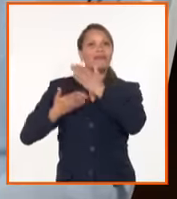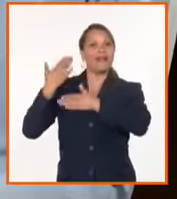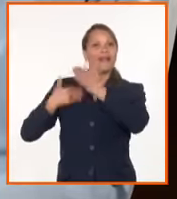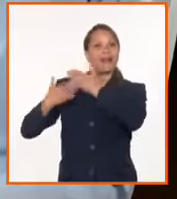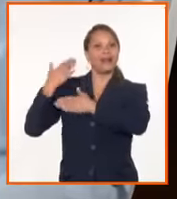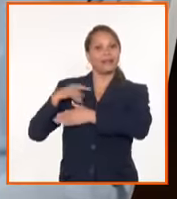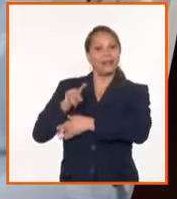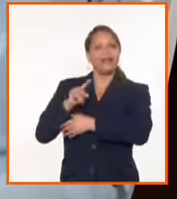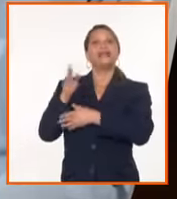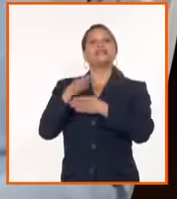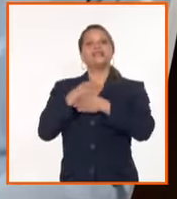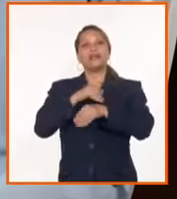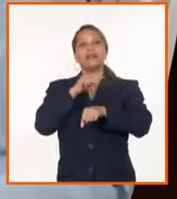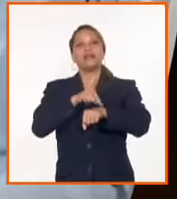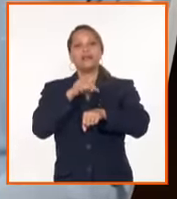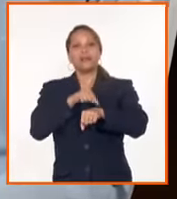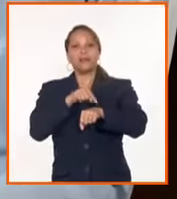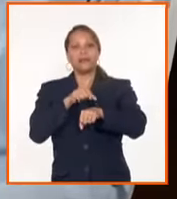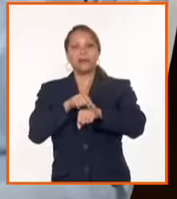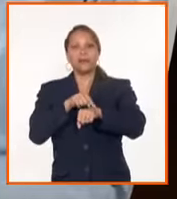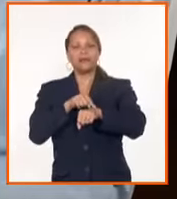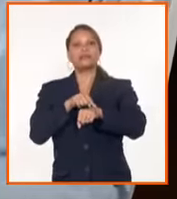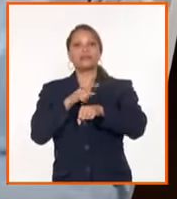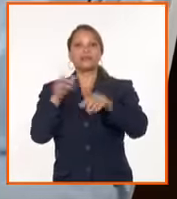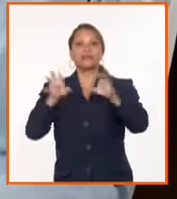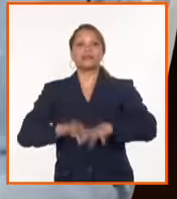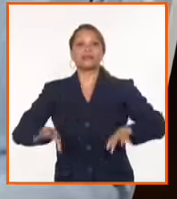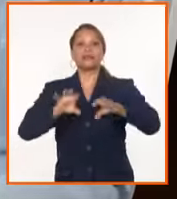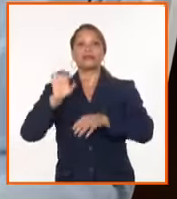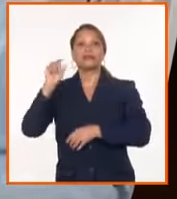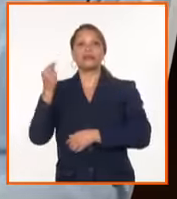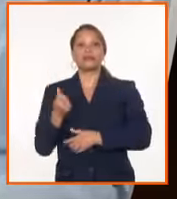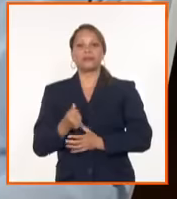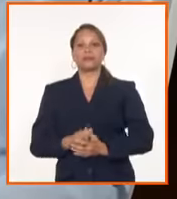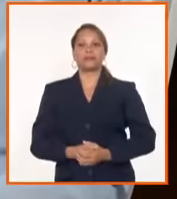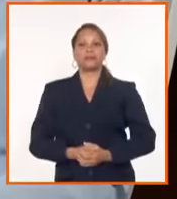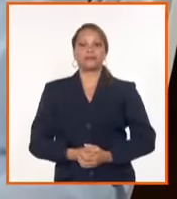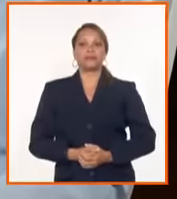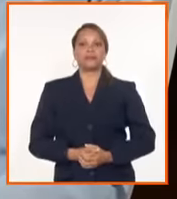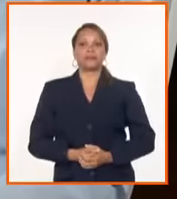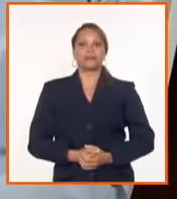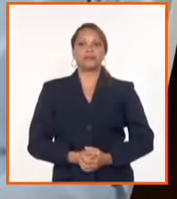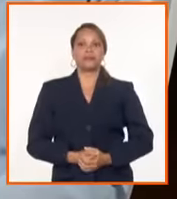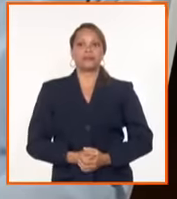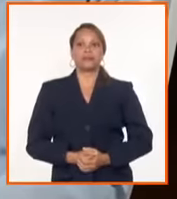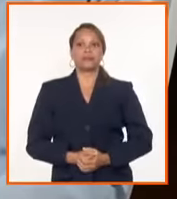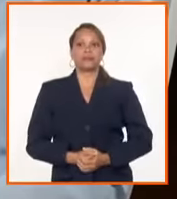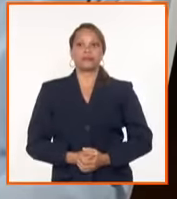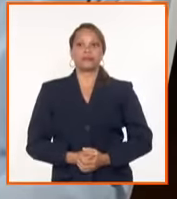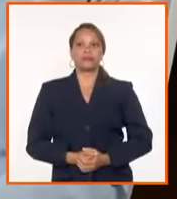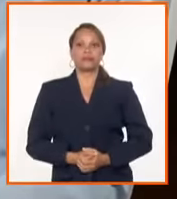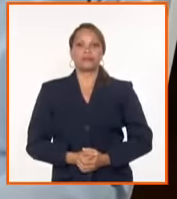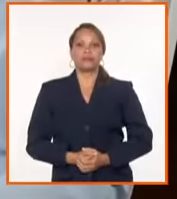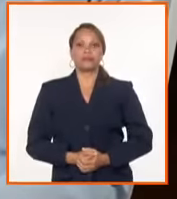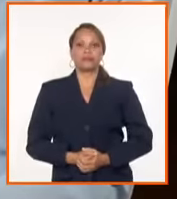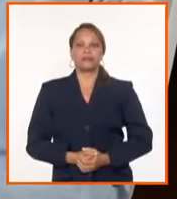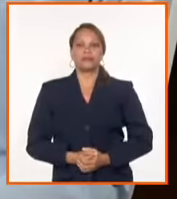En varios momentos, y sobre todo cuando hemos estado bajo crisis económica, se han producido los flujos migratorios